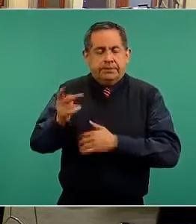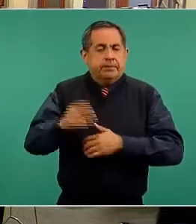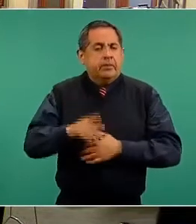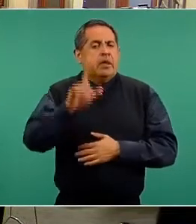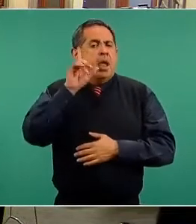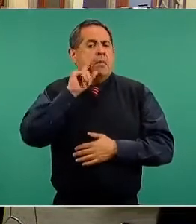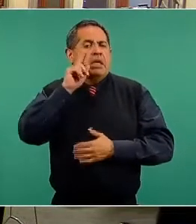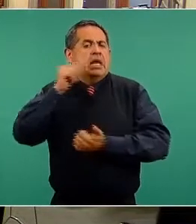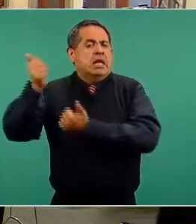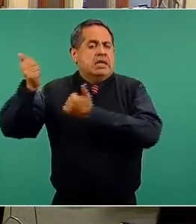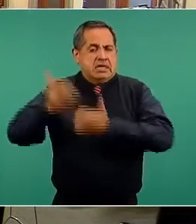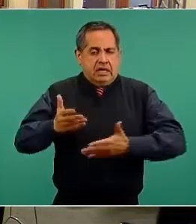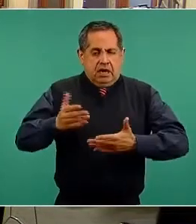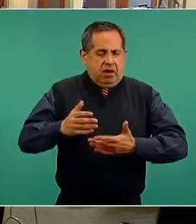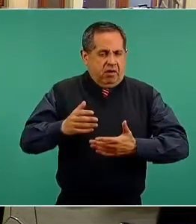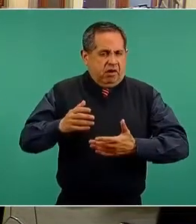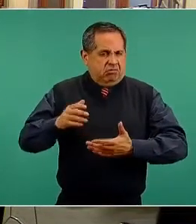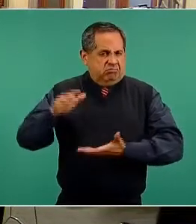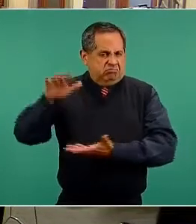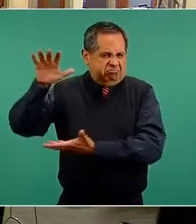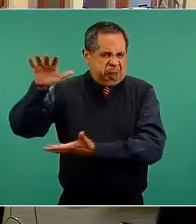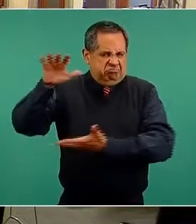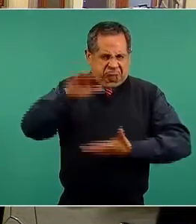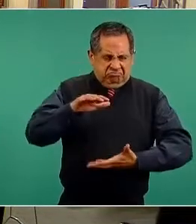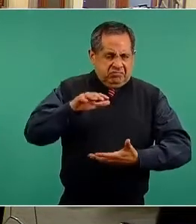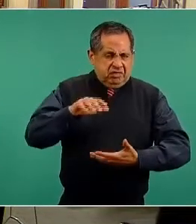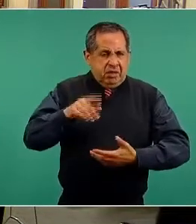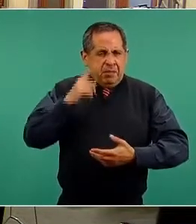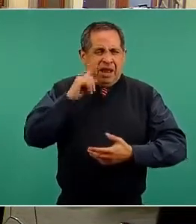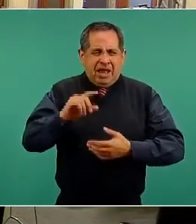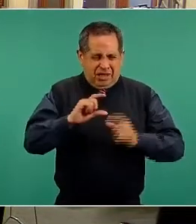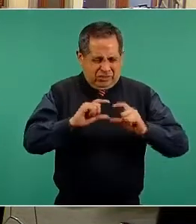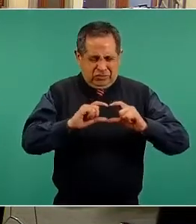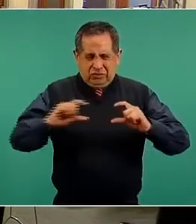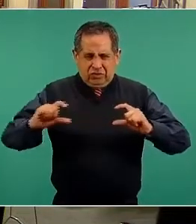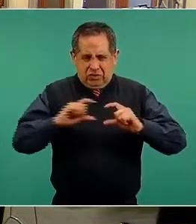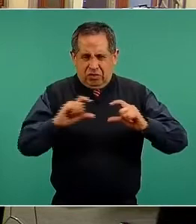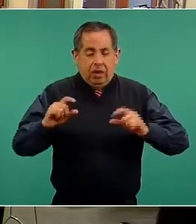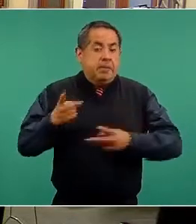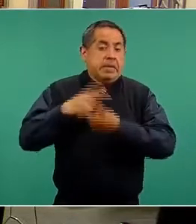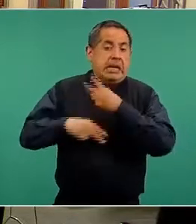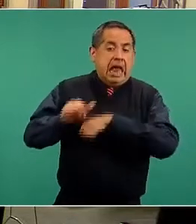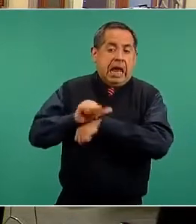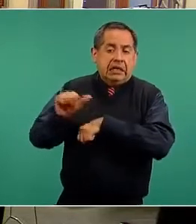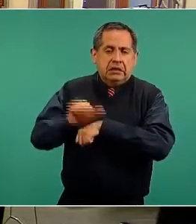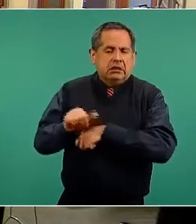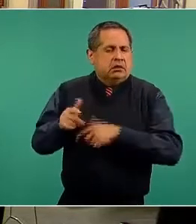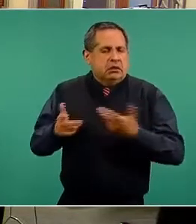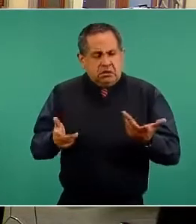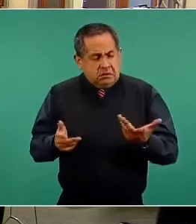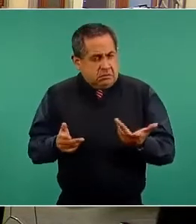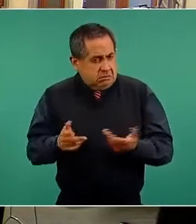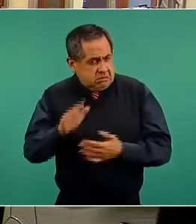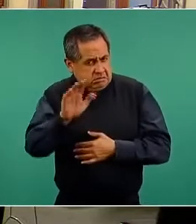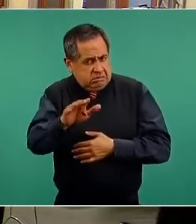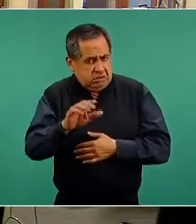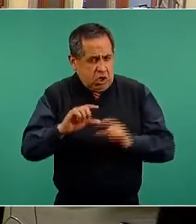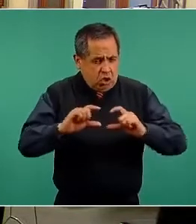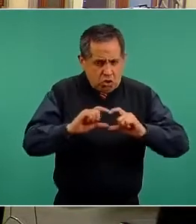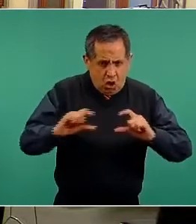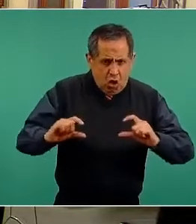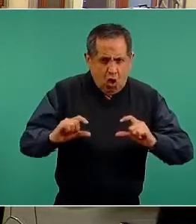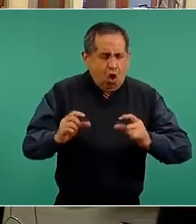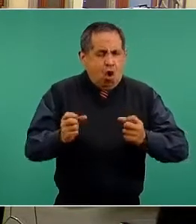mañana, del cargamento de sustancia activa proveniente de Argentina, ya podemos hablar de dosis